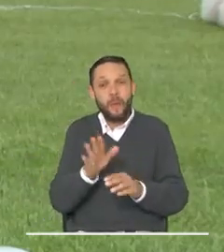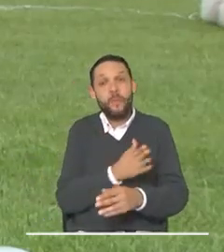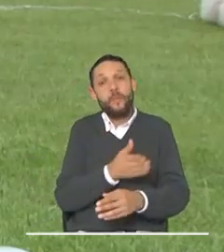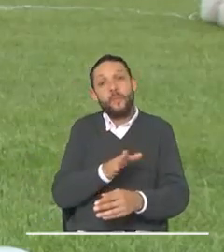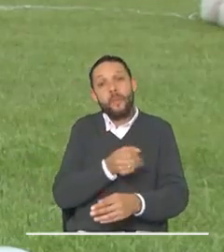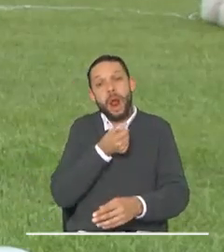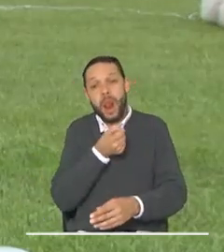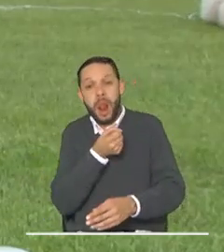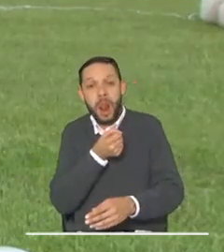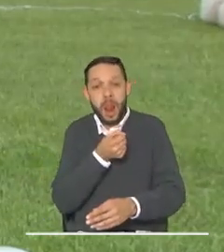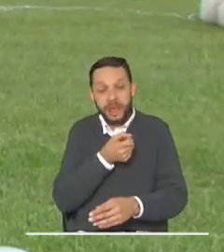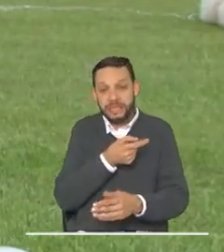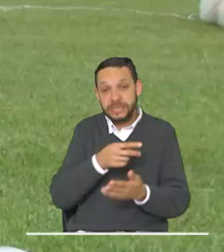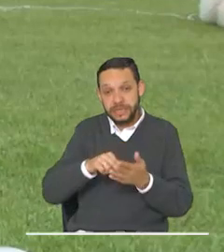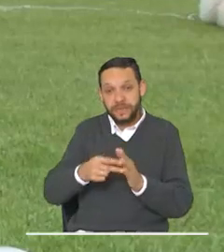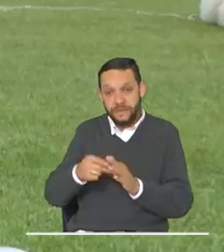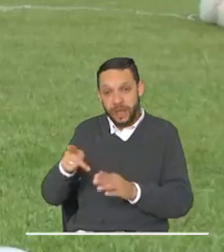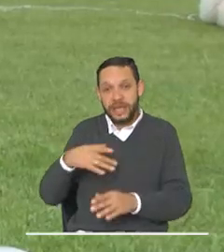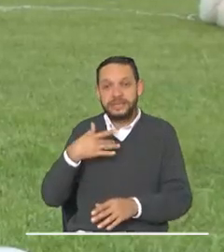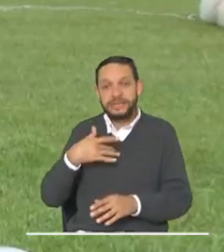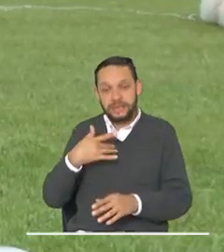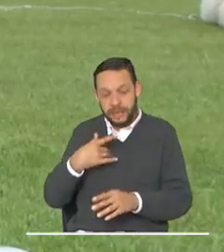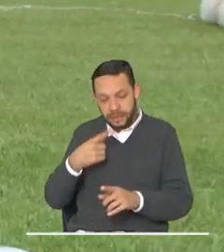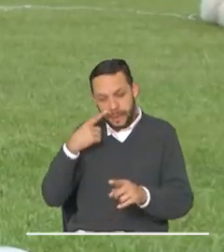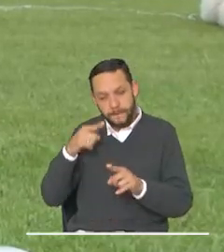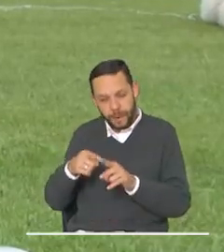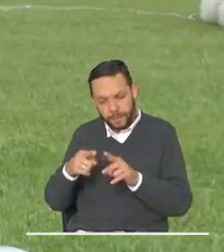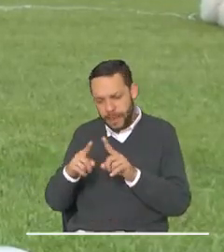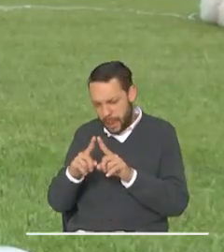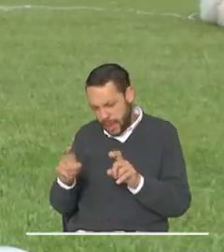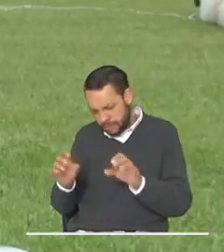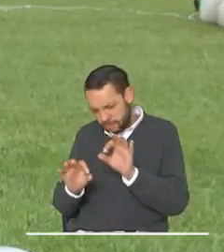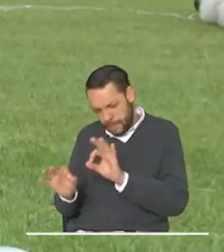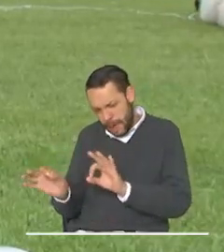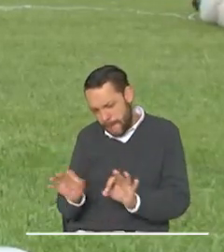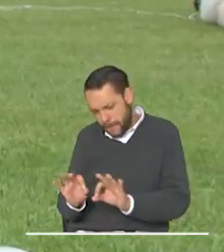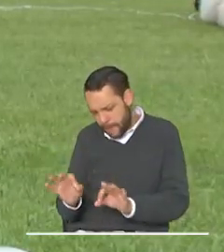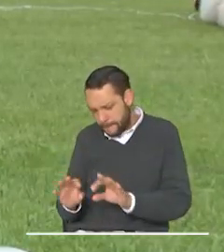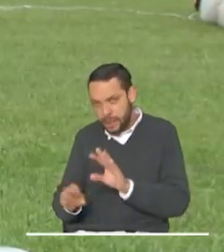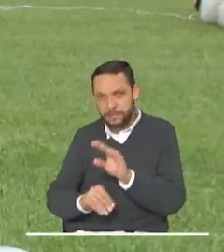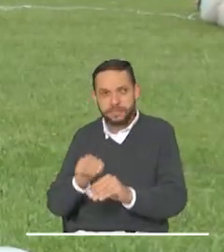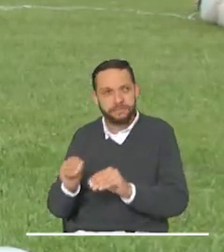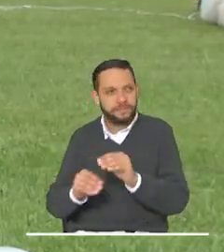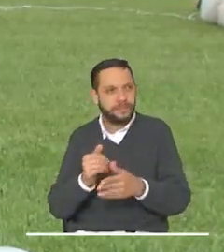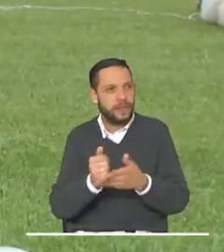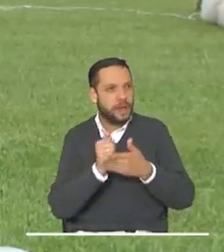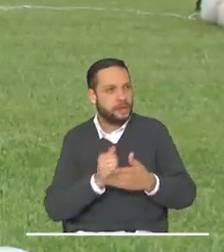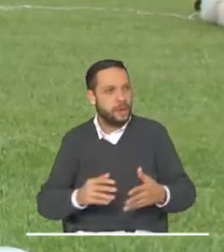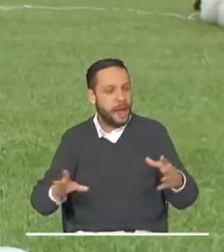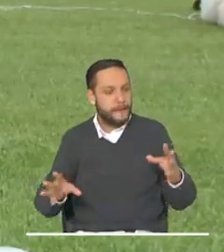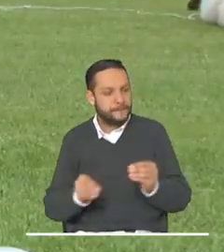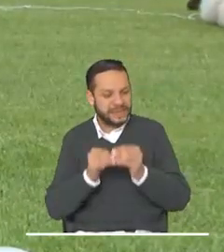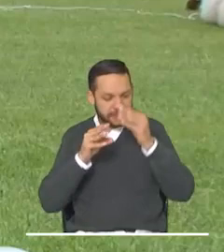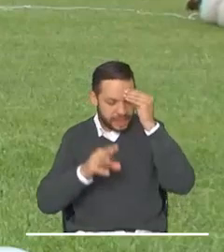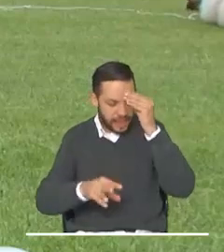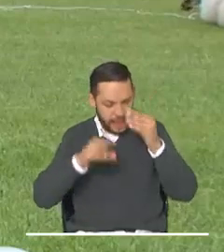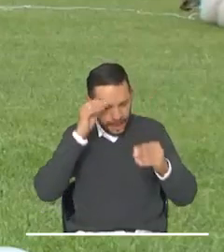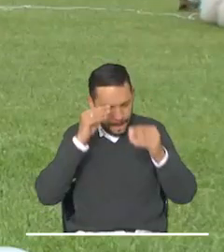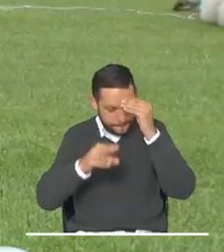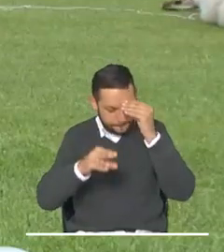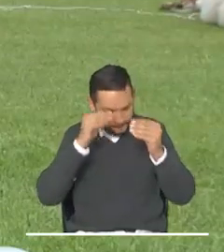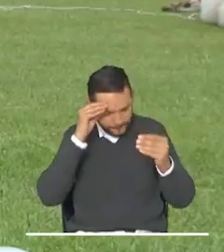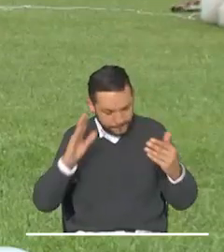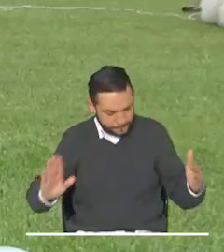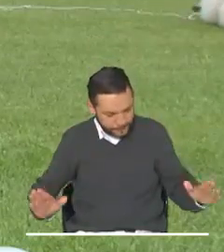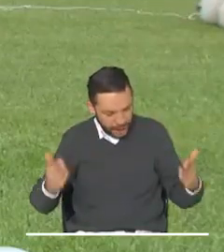los hace patológicos ni los hace enfermos mentales los hace conscientes de su emoción y utilizan esa herramienta esa herramienta Así que la utilizan